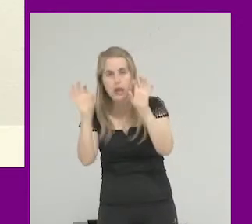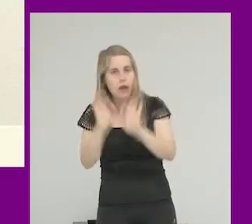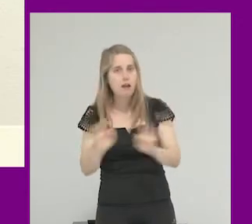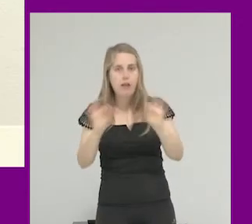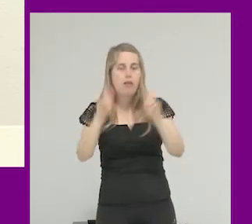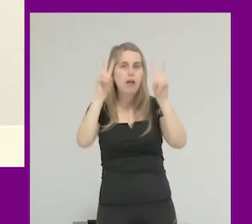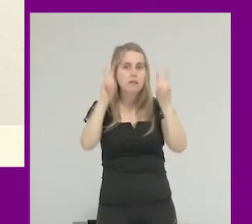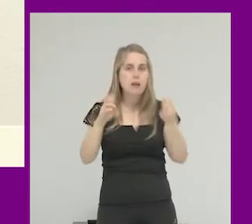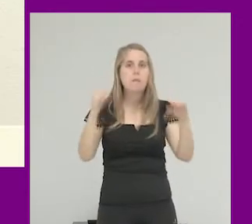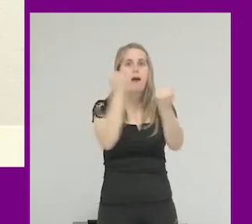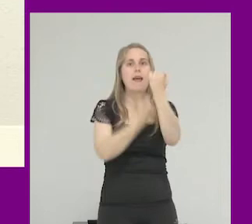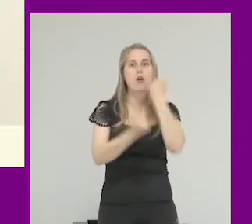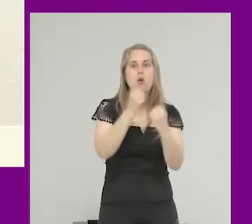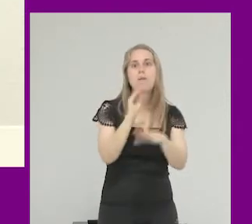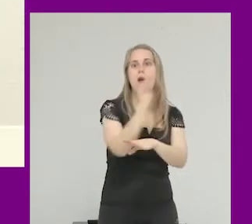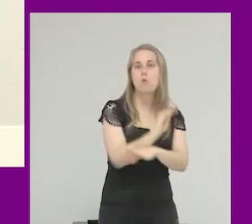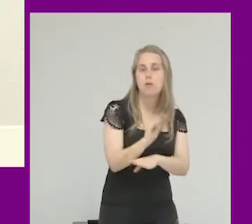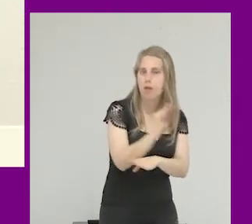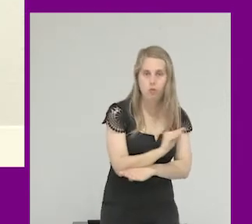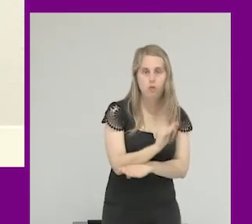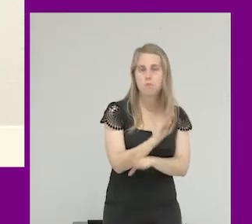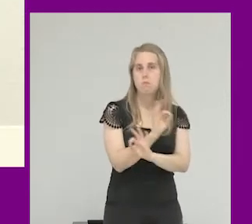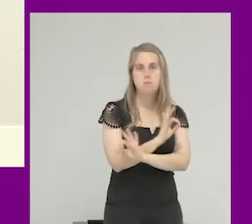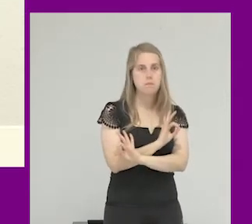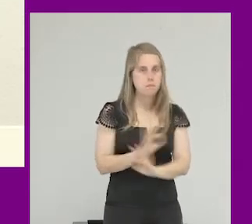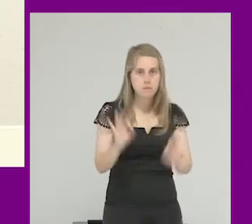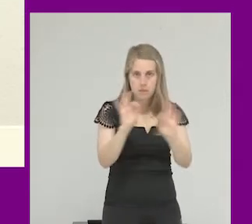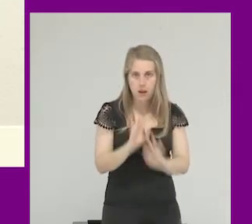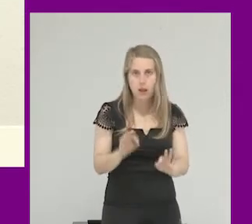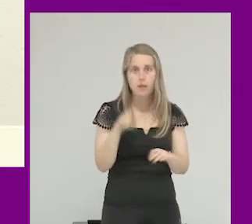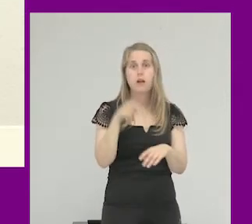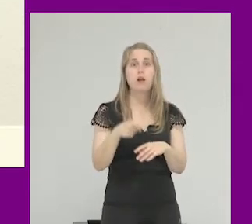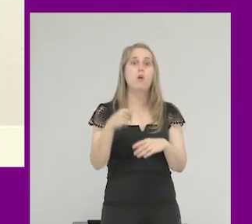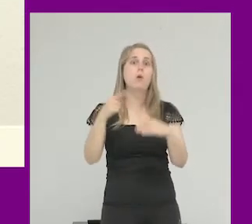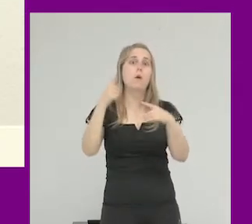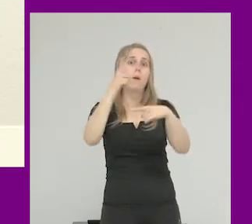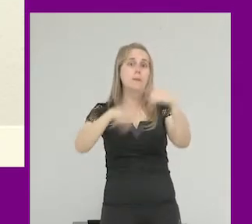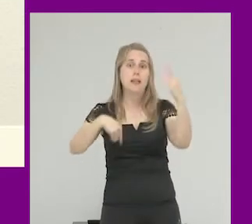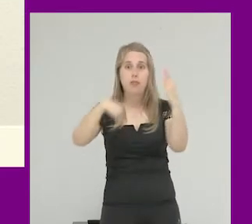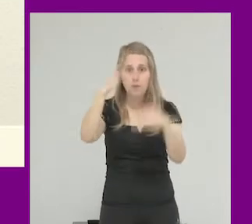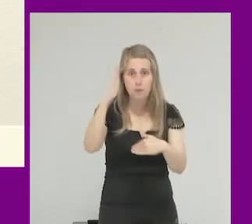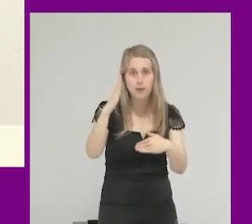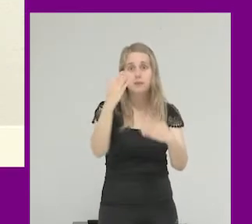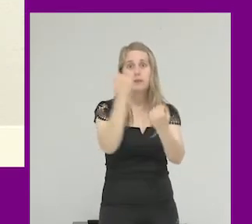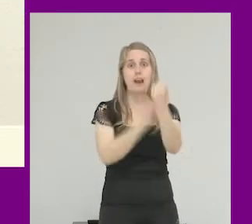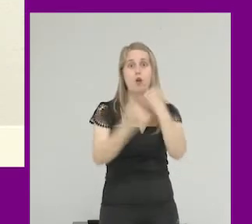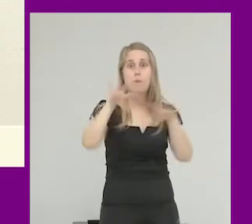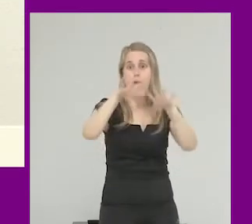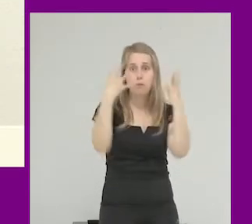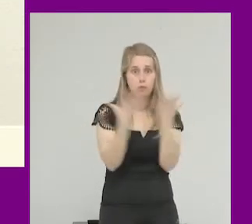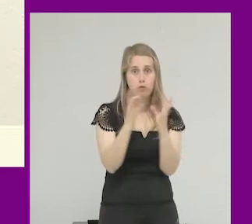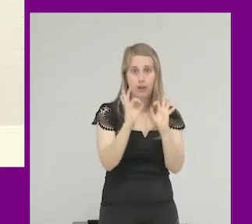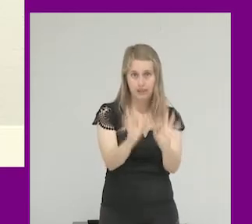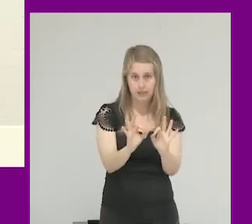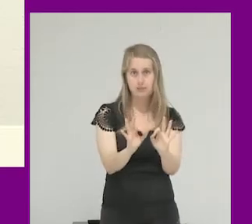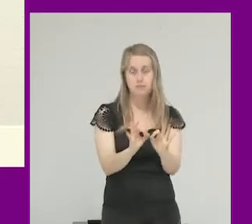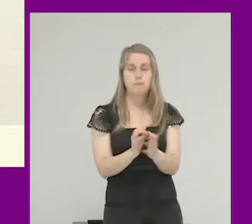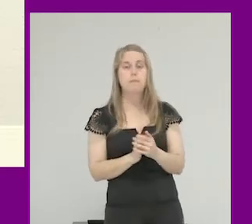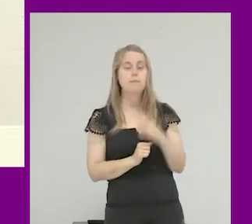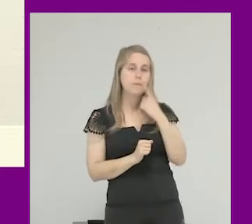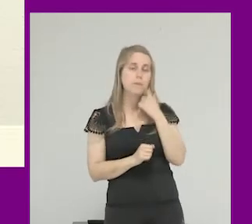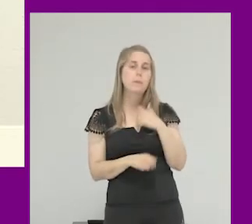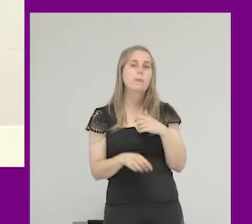lo que es la economía del cuidado, que es más de la mitad de lo que es la economía del mundo, ¿no?